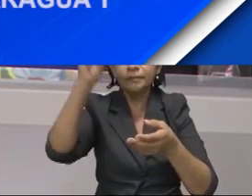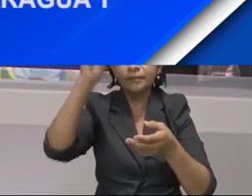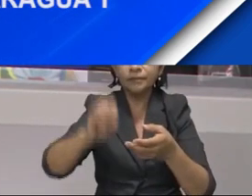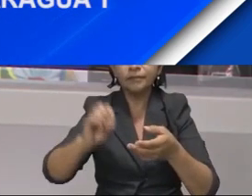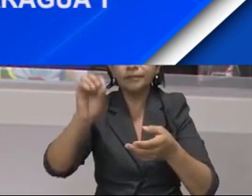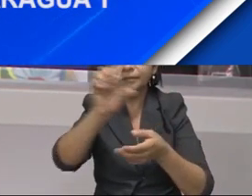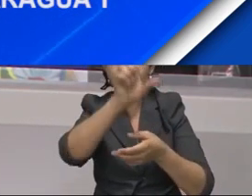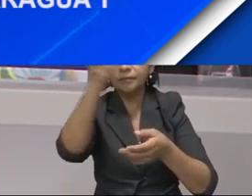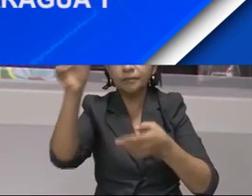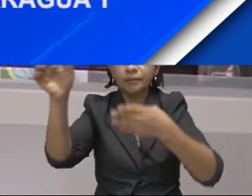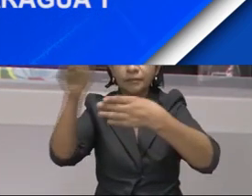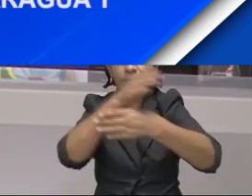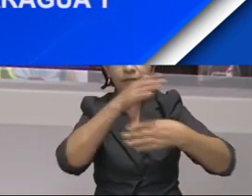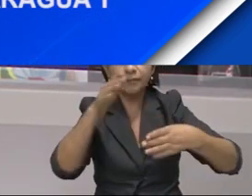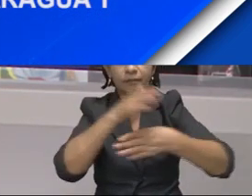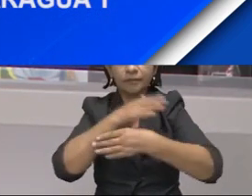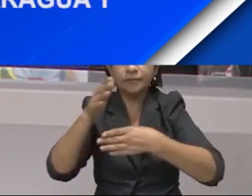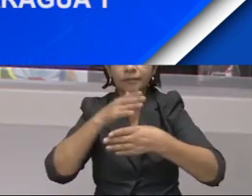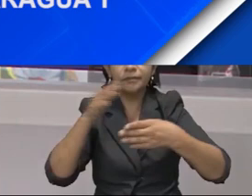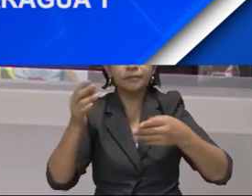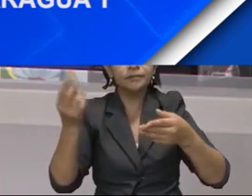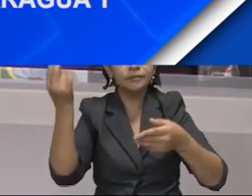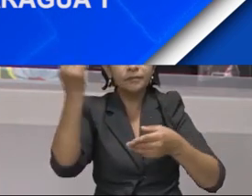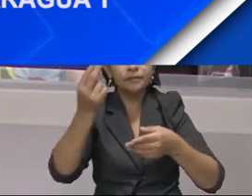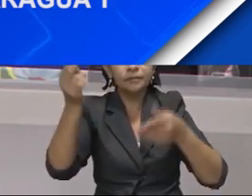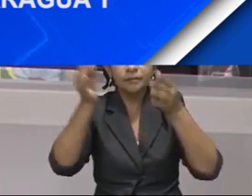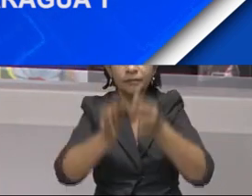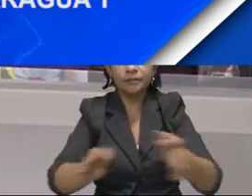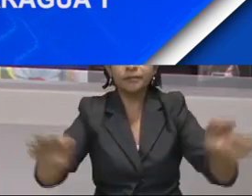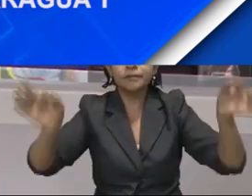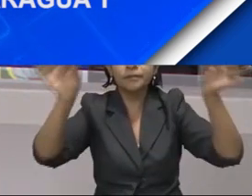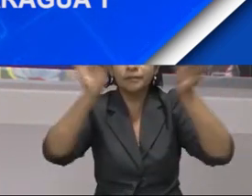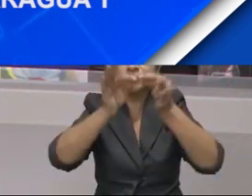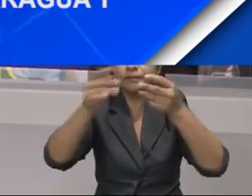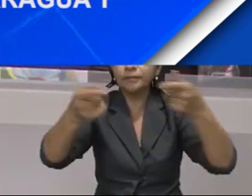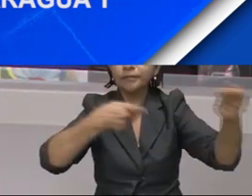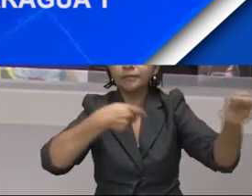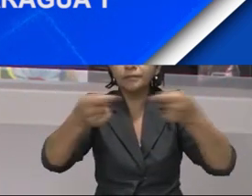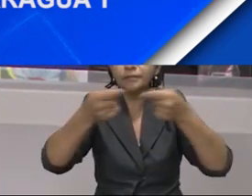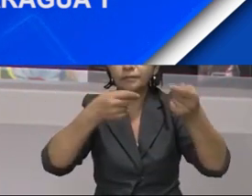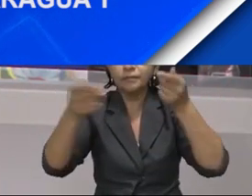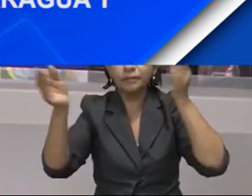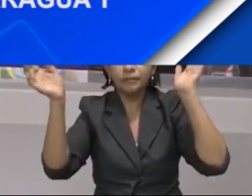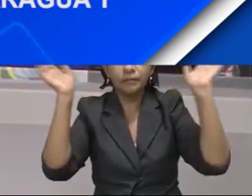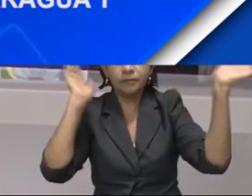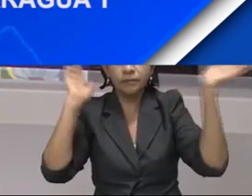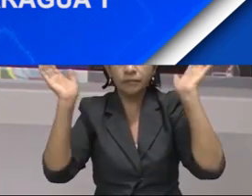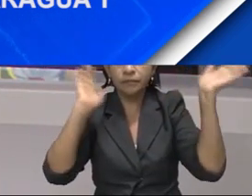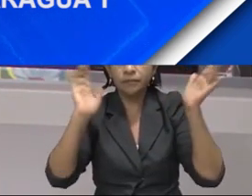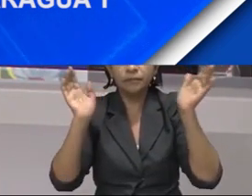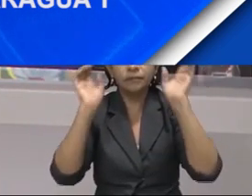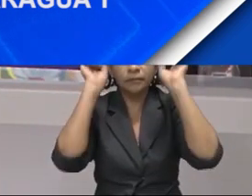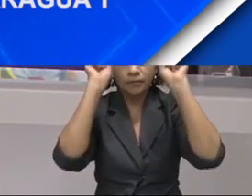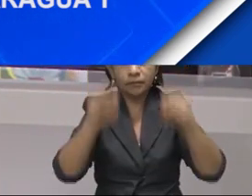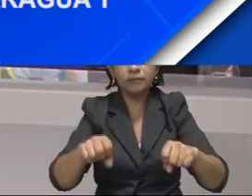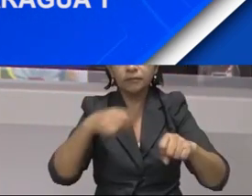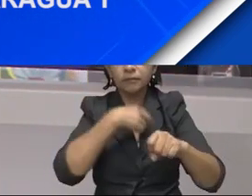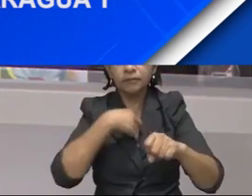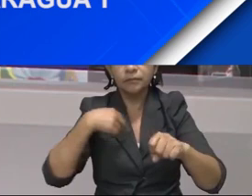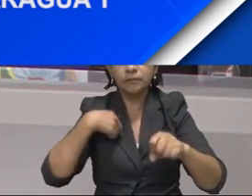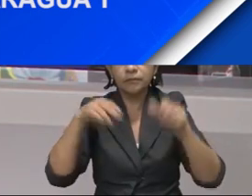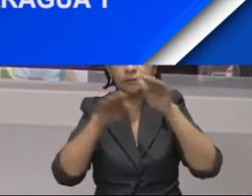aduaneras y otros gravámenes aplicados a la importación y exportación de mercancías, los que pueden ser